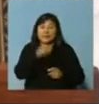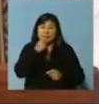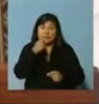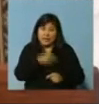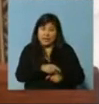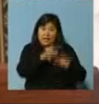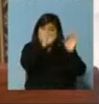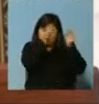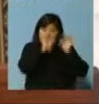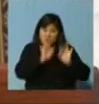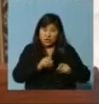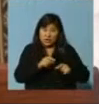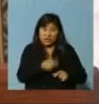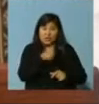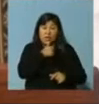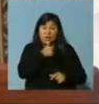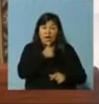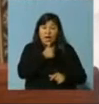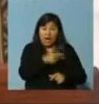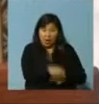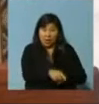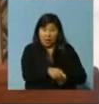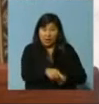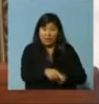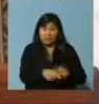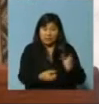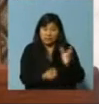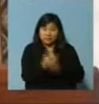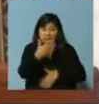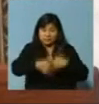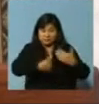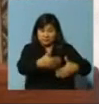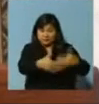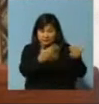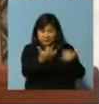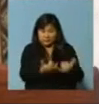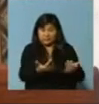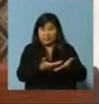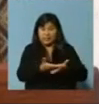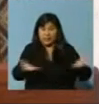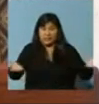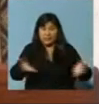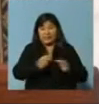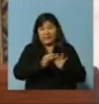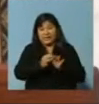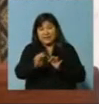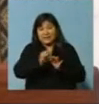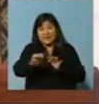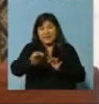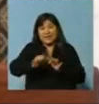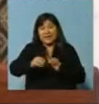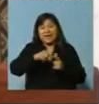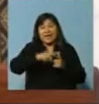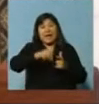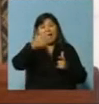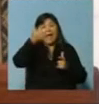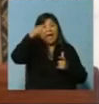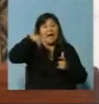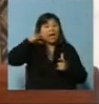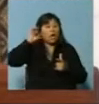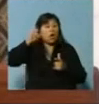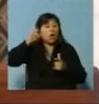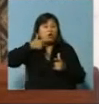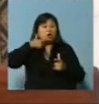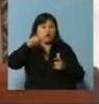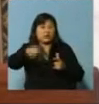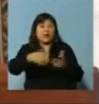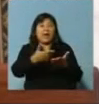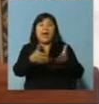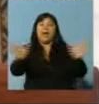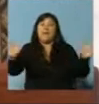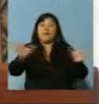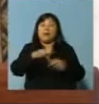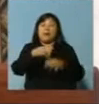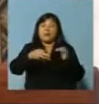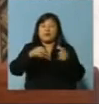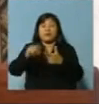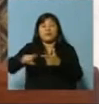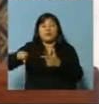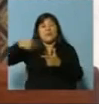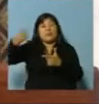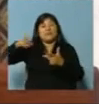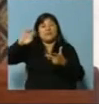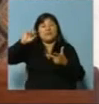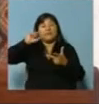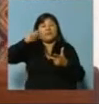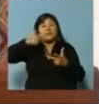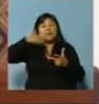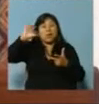se han desarrollado acá en cerquita nomás de Ciénega, en Langosto, que el año pasado se inauguró, en